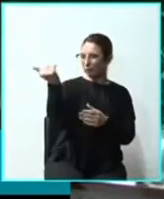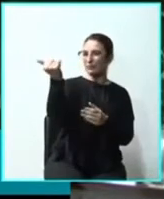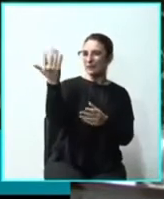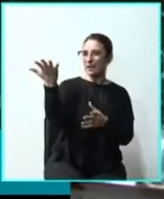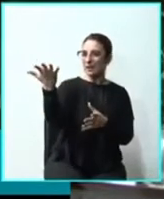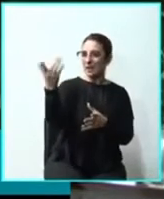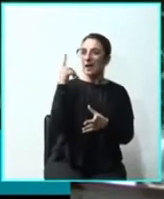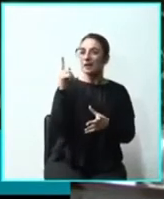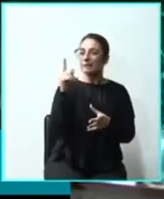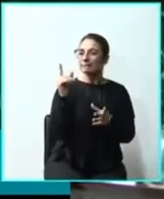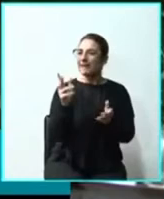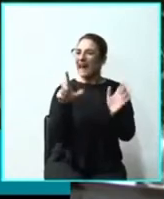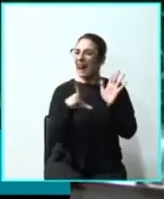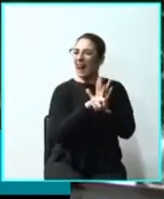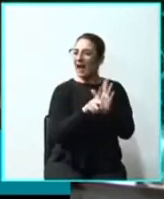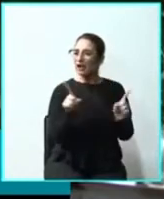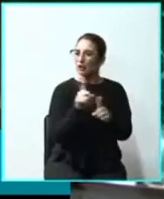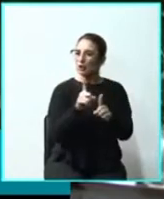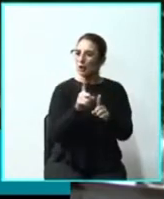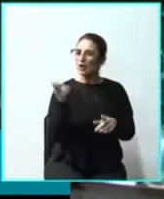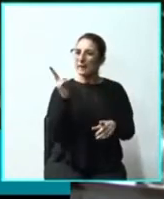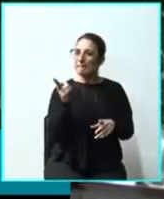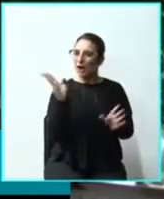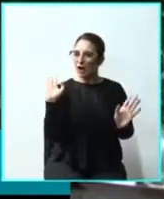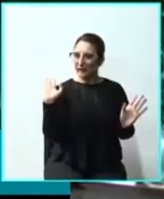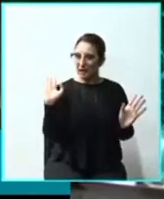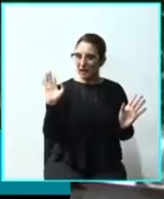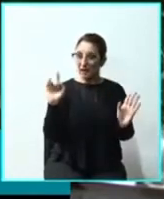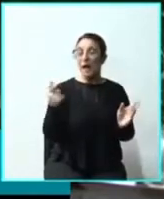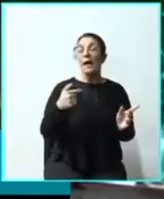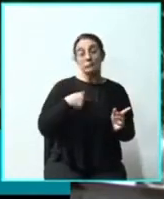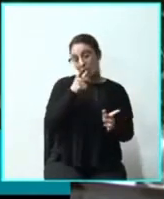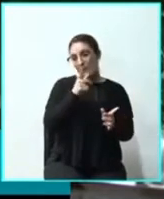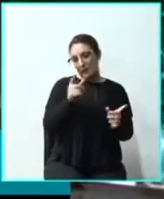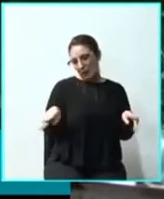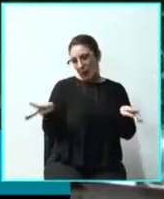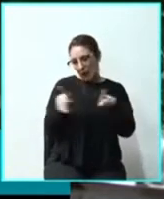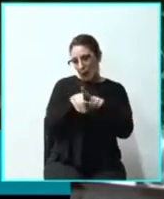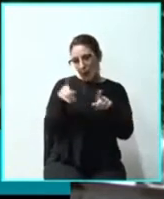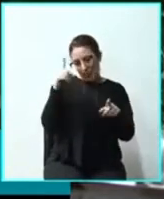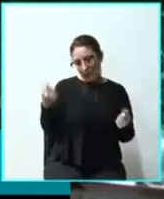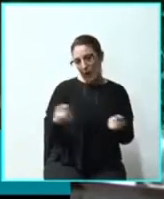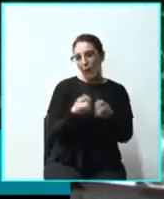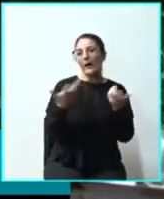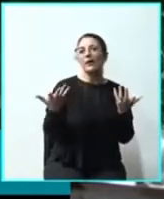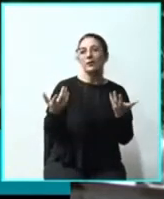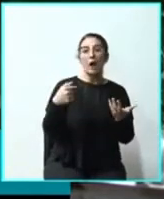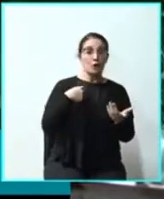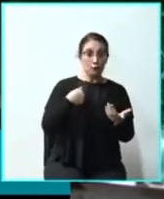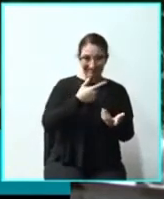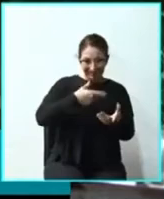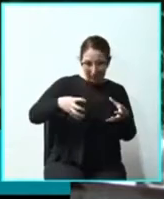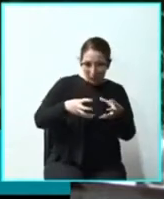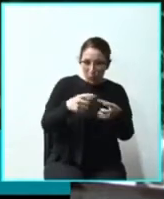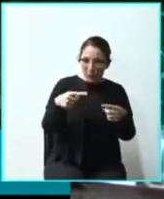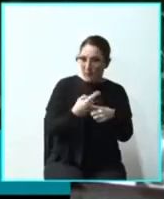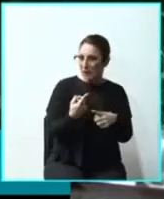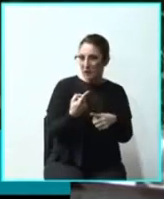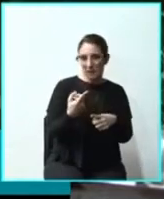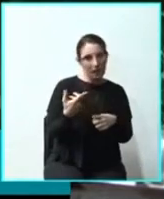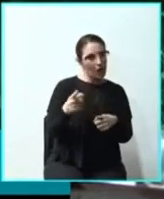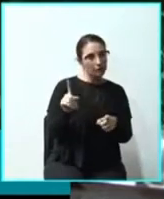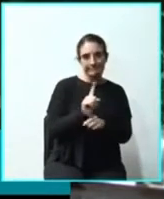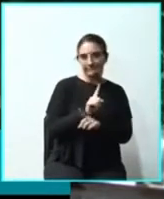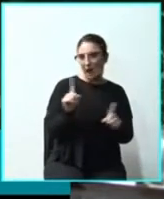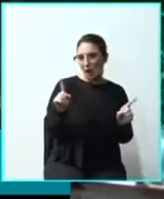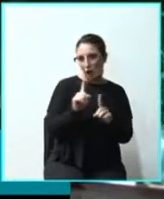se lo prohíbe y nos parece que es así. Así que nosotros no vamos a convalidar esta política de